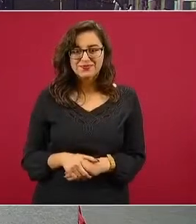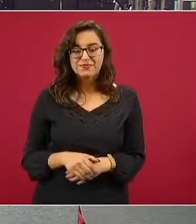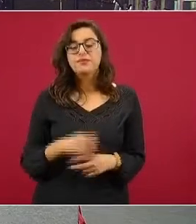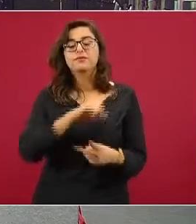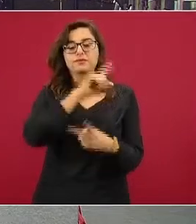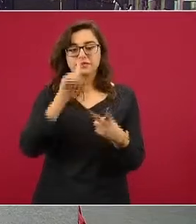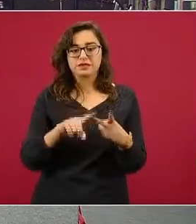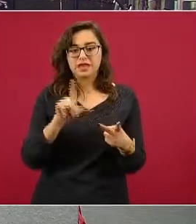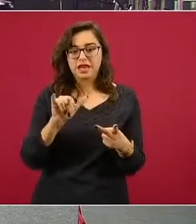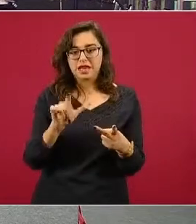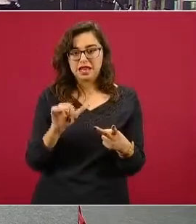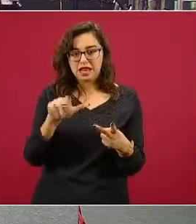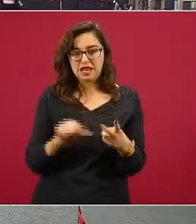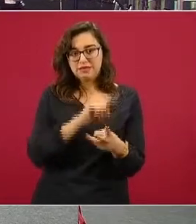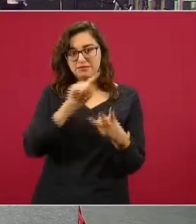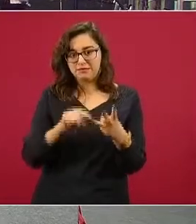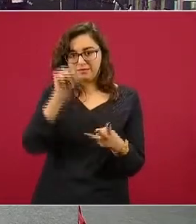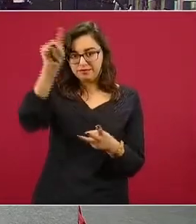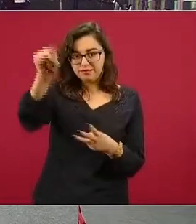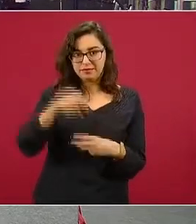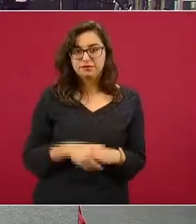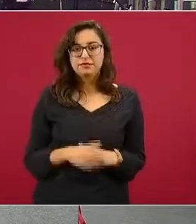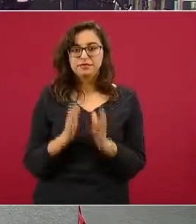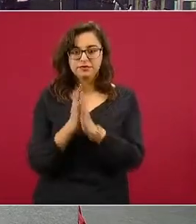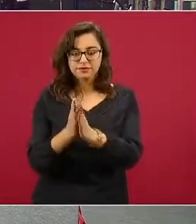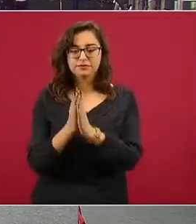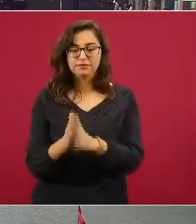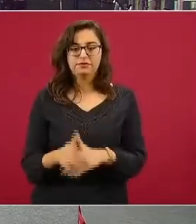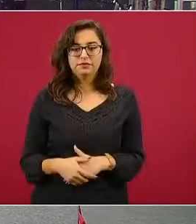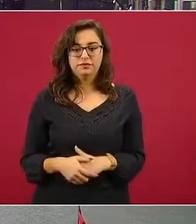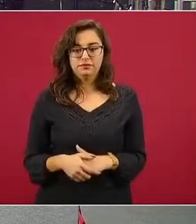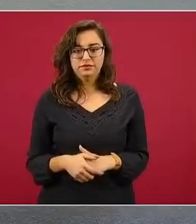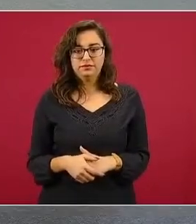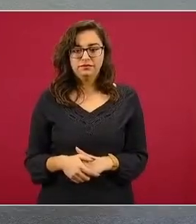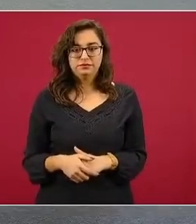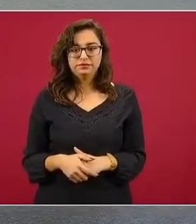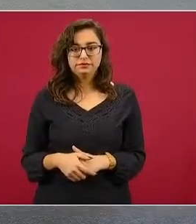Usted, Liliana Noble, y allá atrás con usted. Por favor.